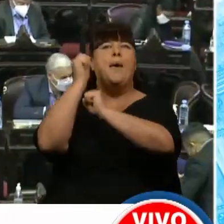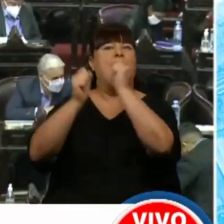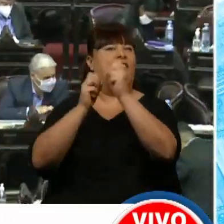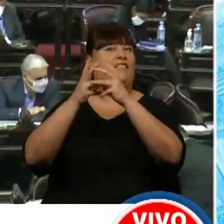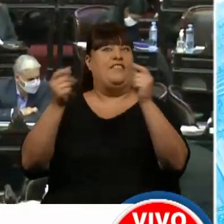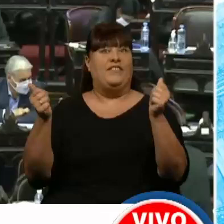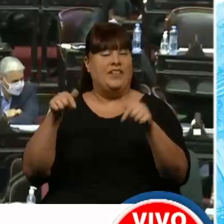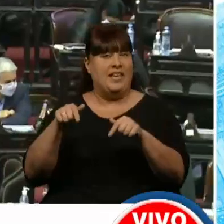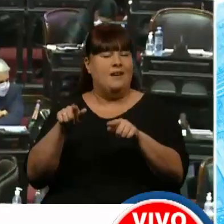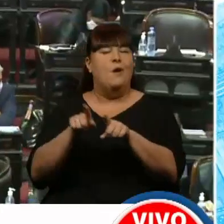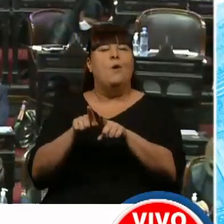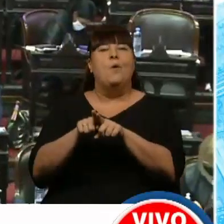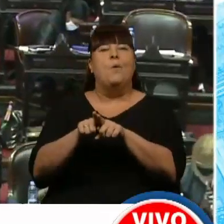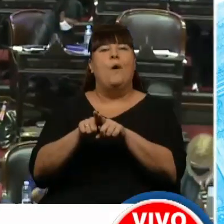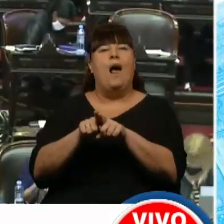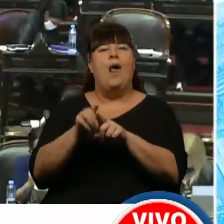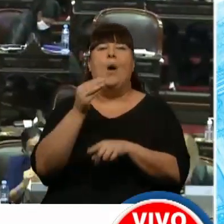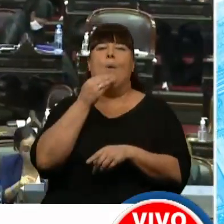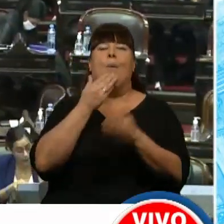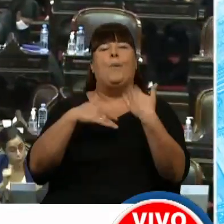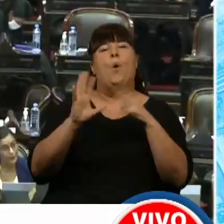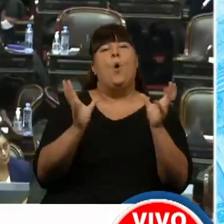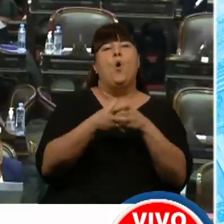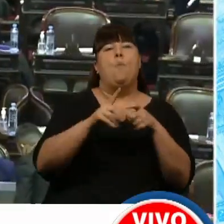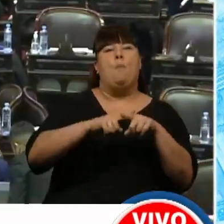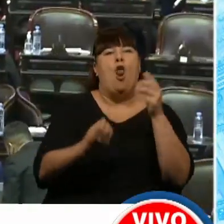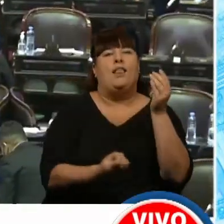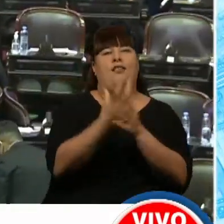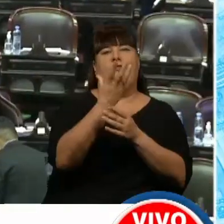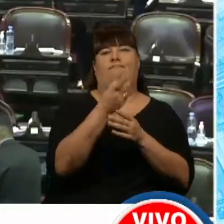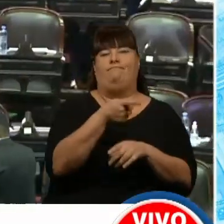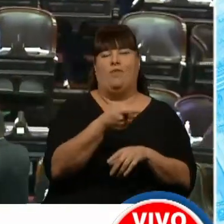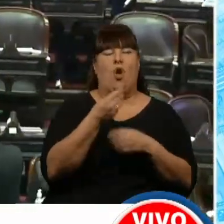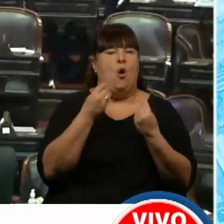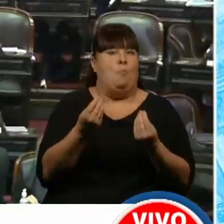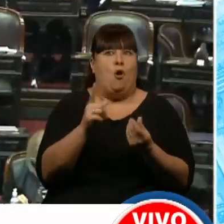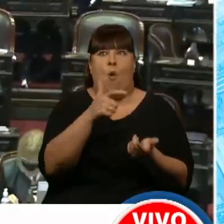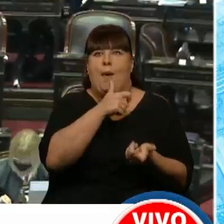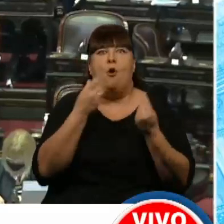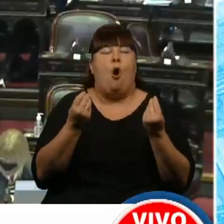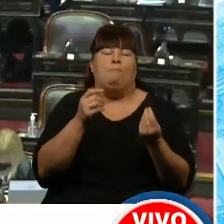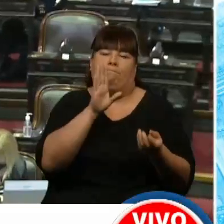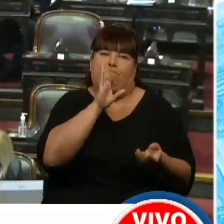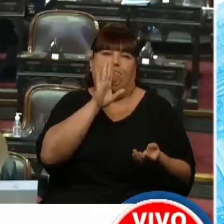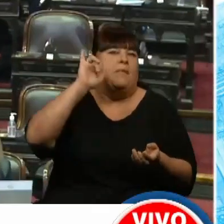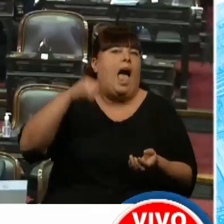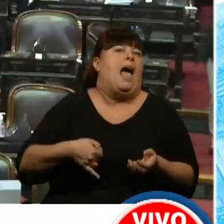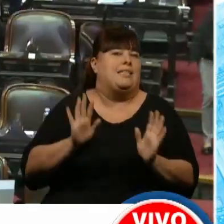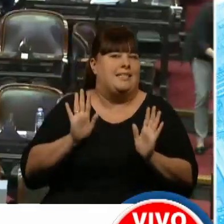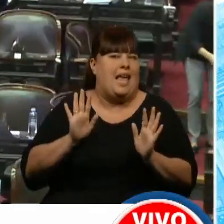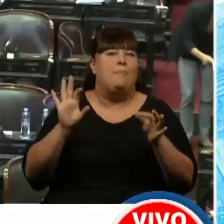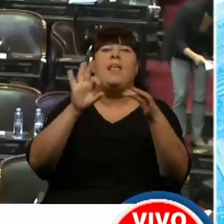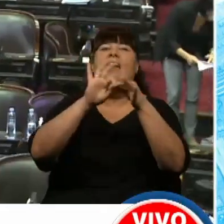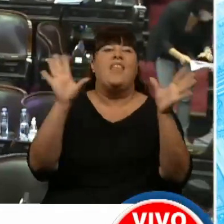empresarios y se disfrazaron de partidos políticos, porque no les quedó otra que aceptar que